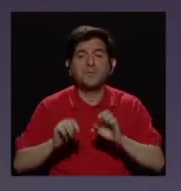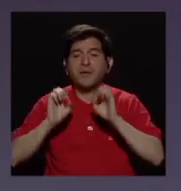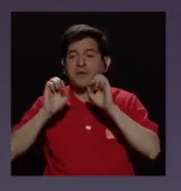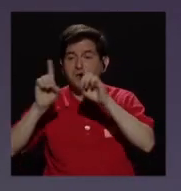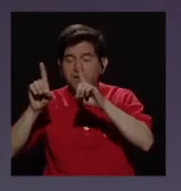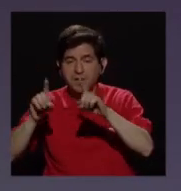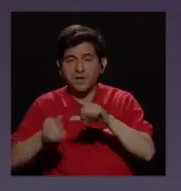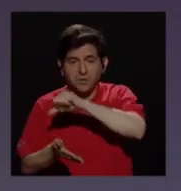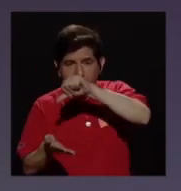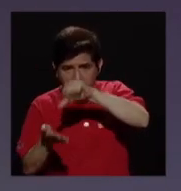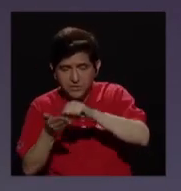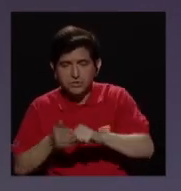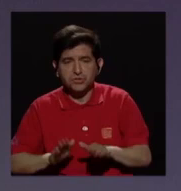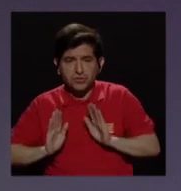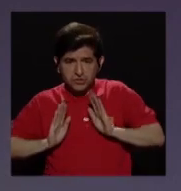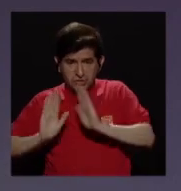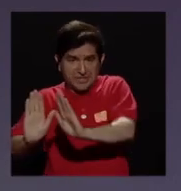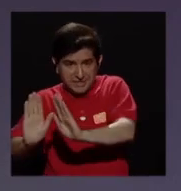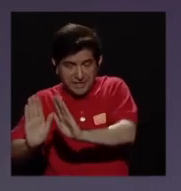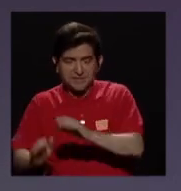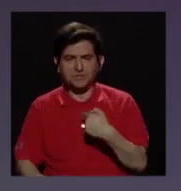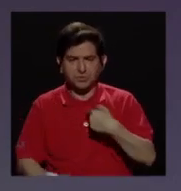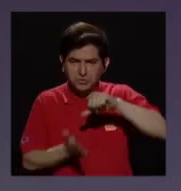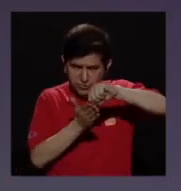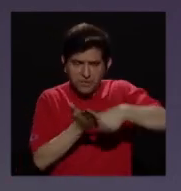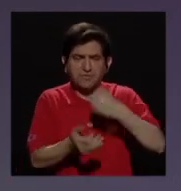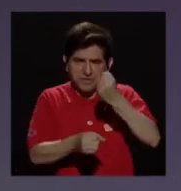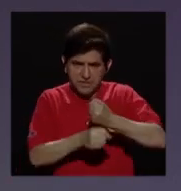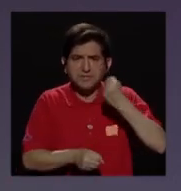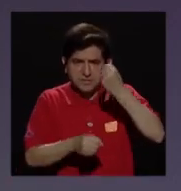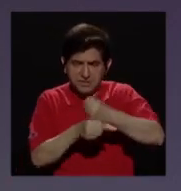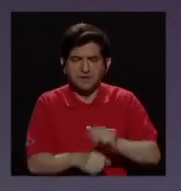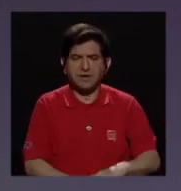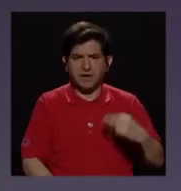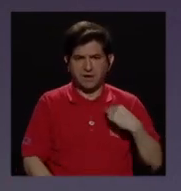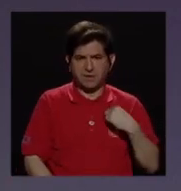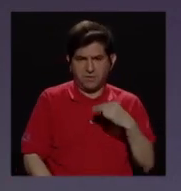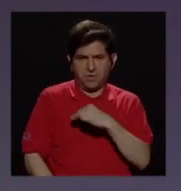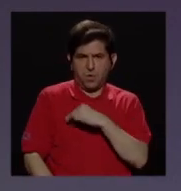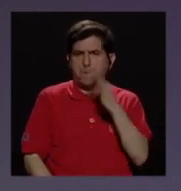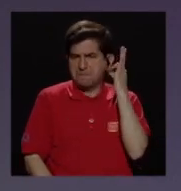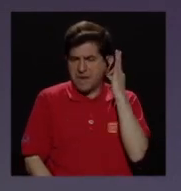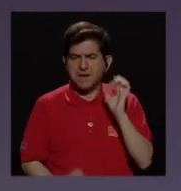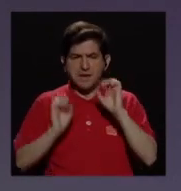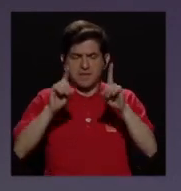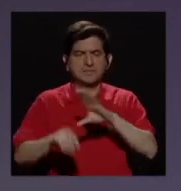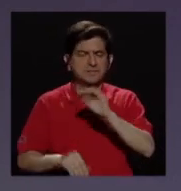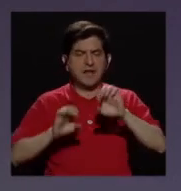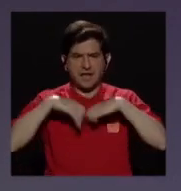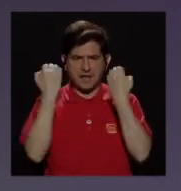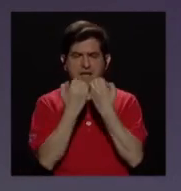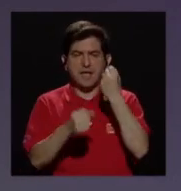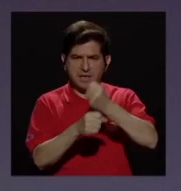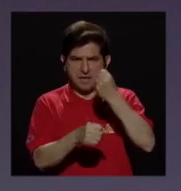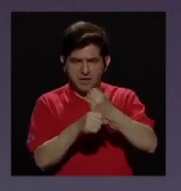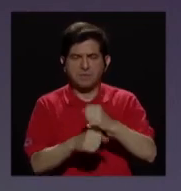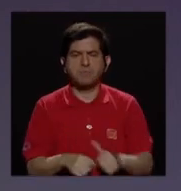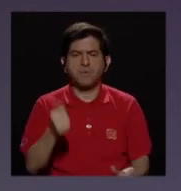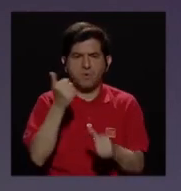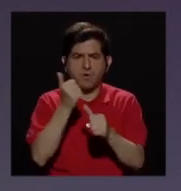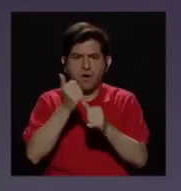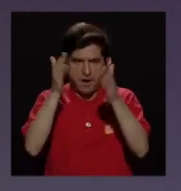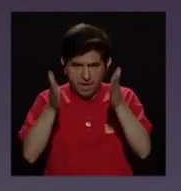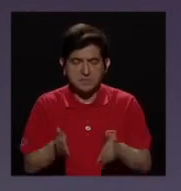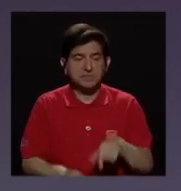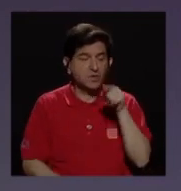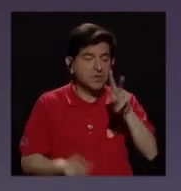rechazo. Me gustaría resaltar el trabajo que ha venido haciendo la ministra de Educación, así como su equipo de trabajo, sus asesores, en